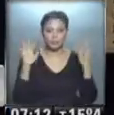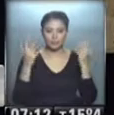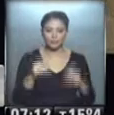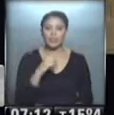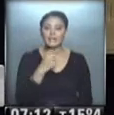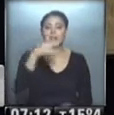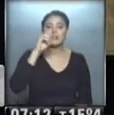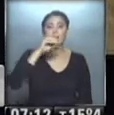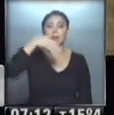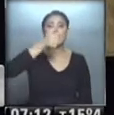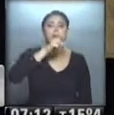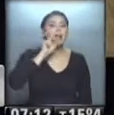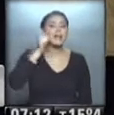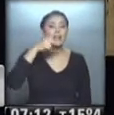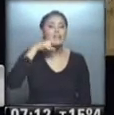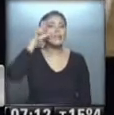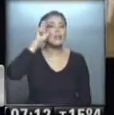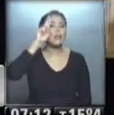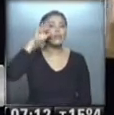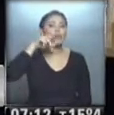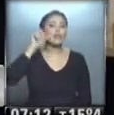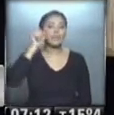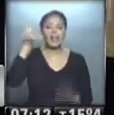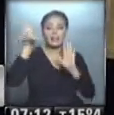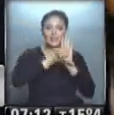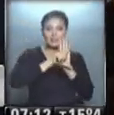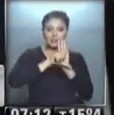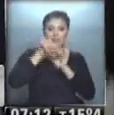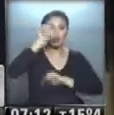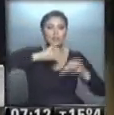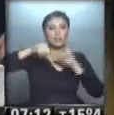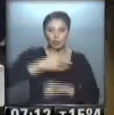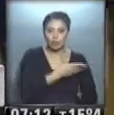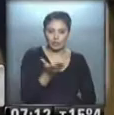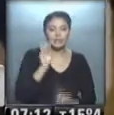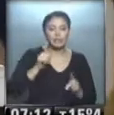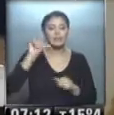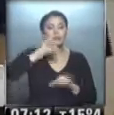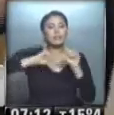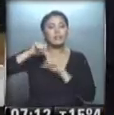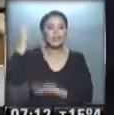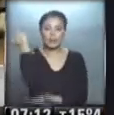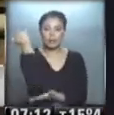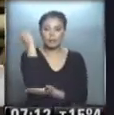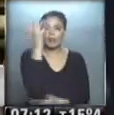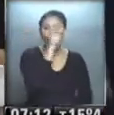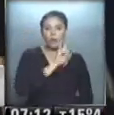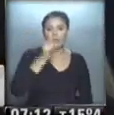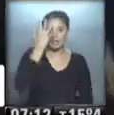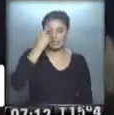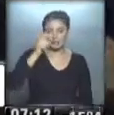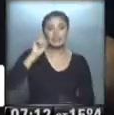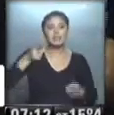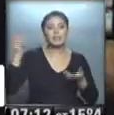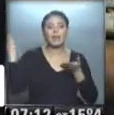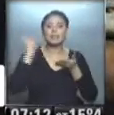maría verónica es licenciado en sociología y magíster en sociología económica de la universidad nacional de san martín doctor en